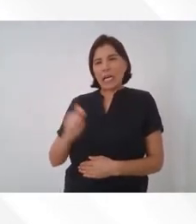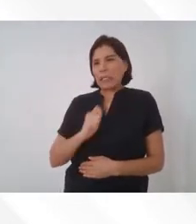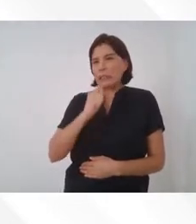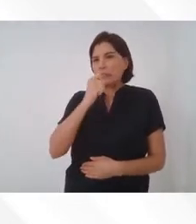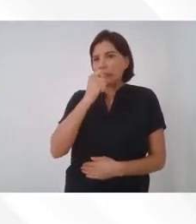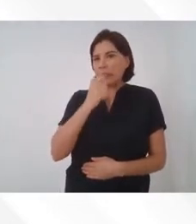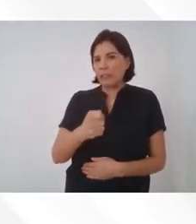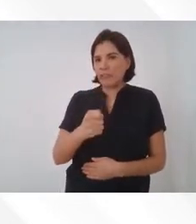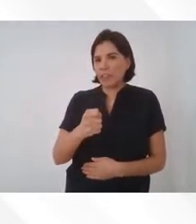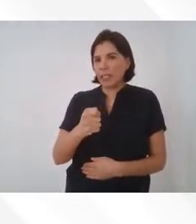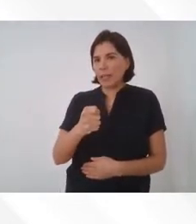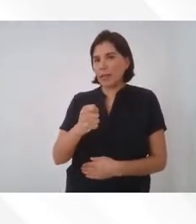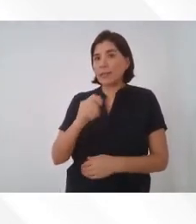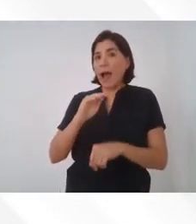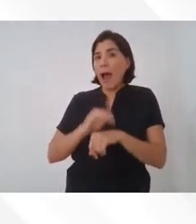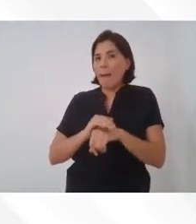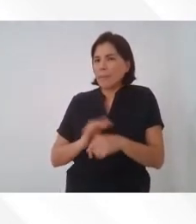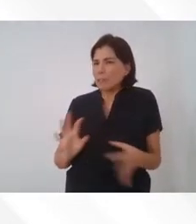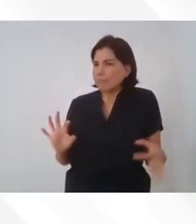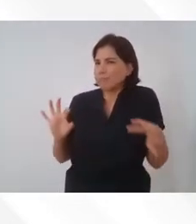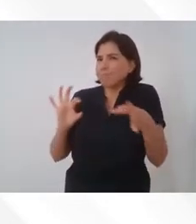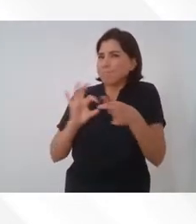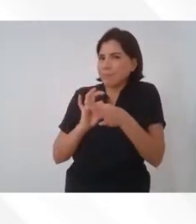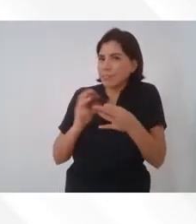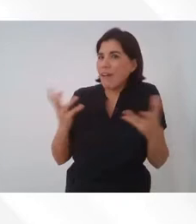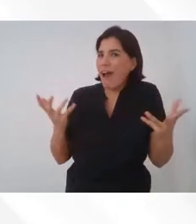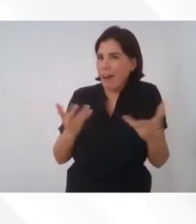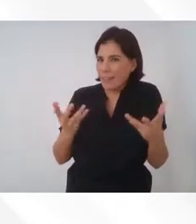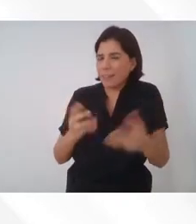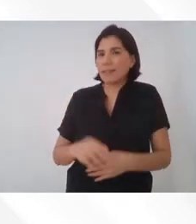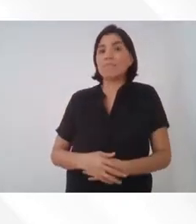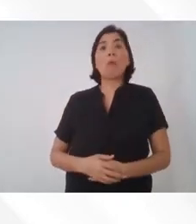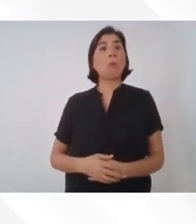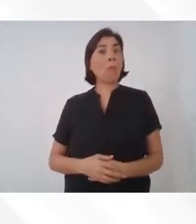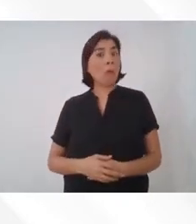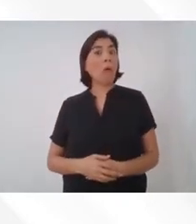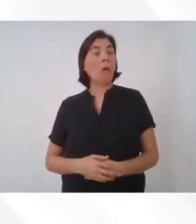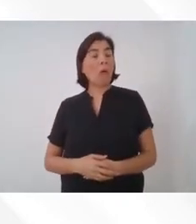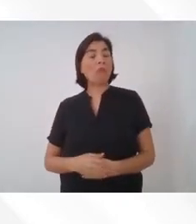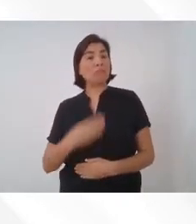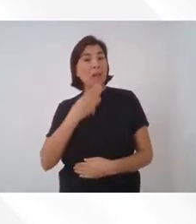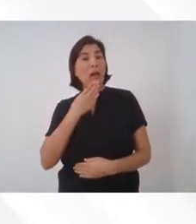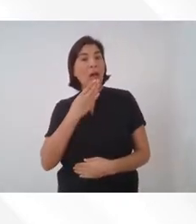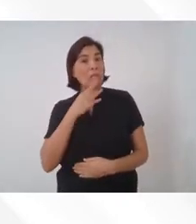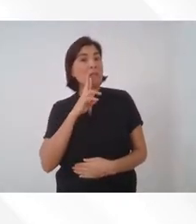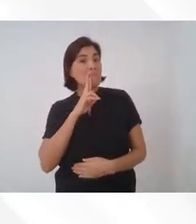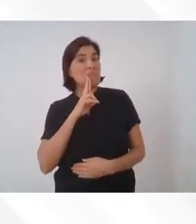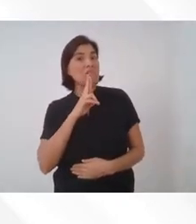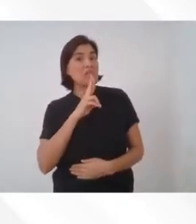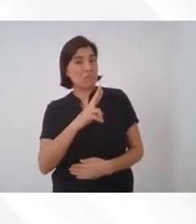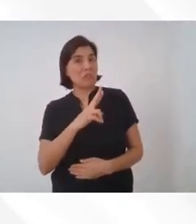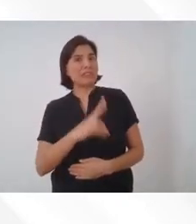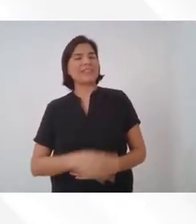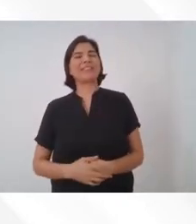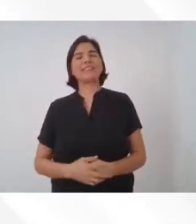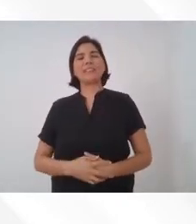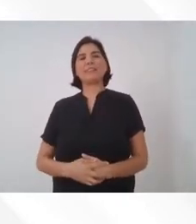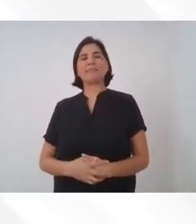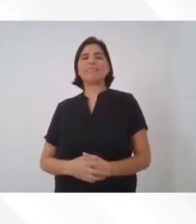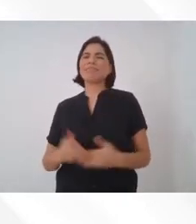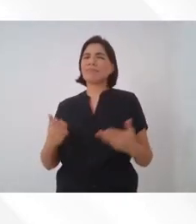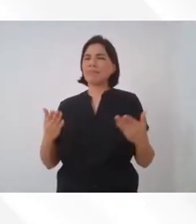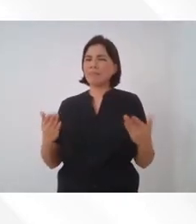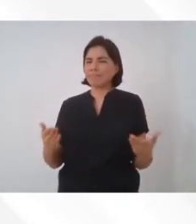gustan hacer. ¡Qué hermosas definiciones de domesticar! Pues vamos a ver qué es lo que le dice